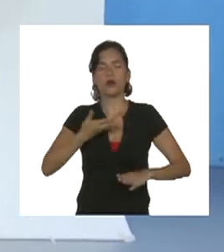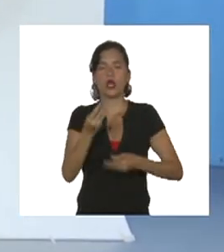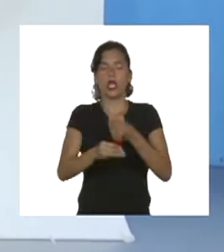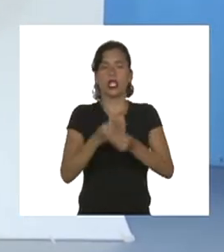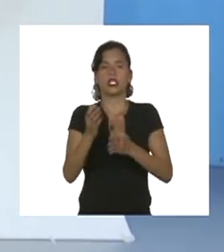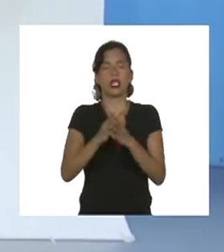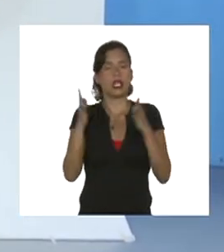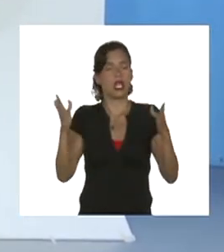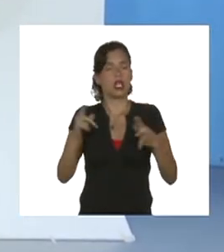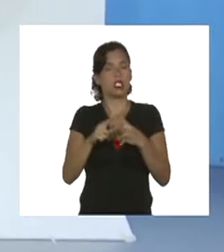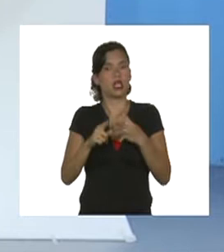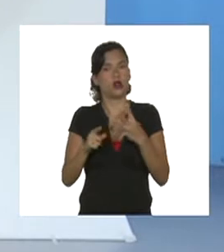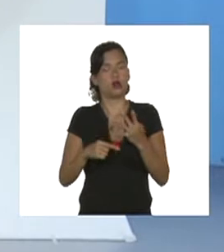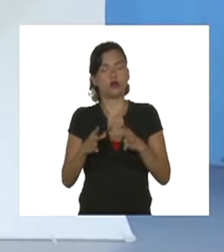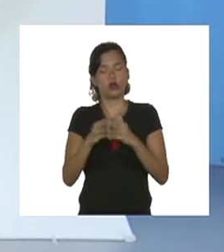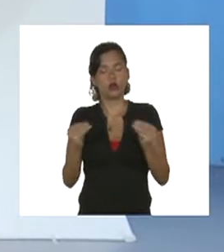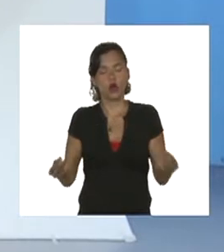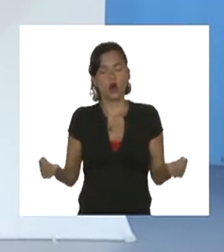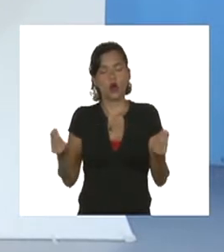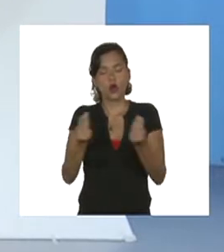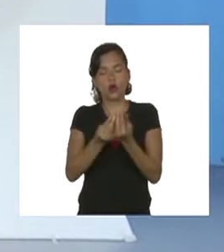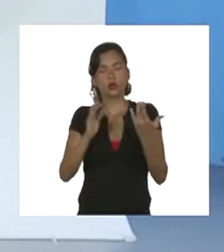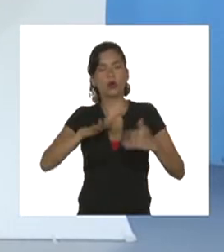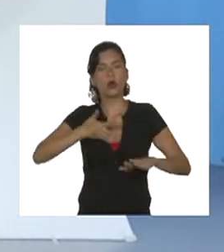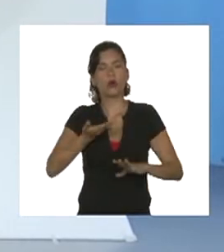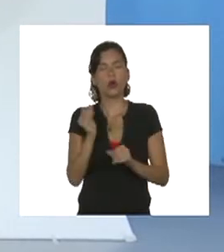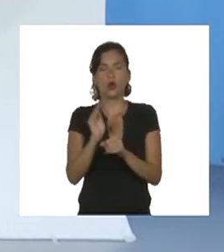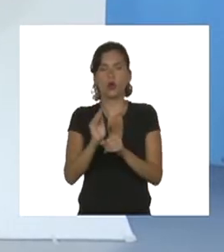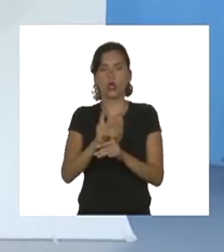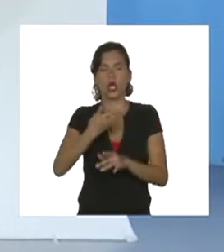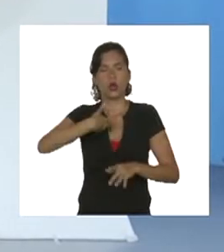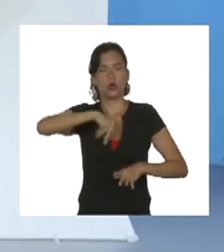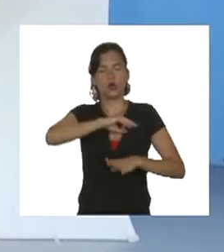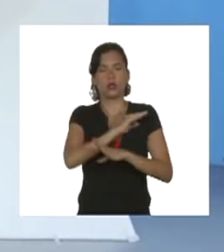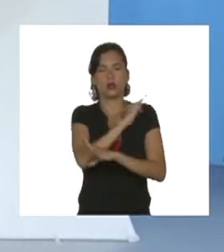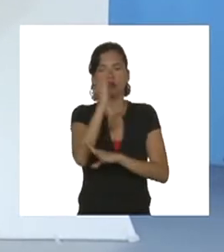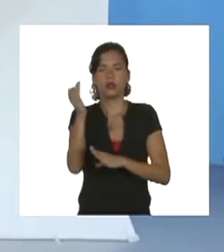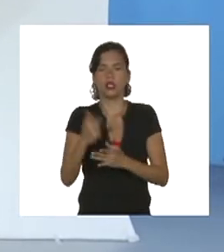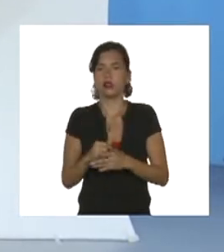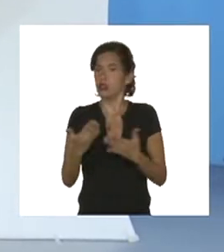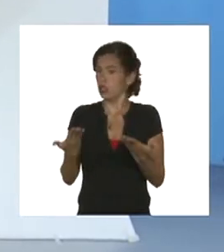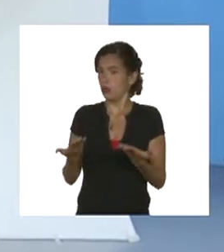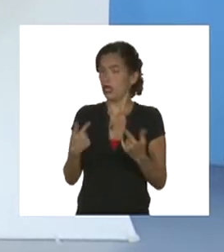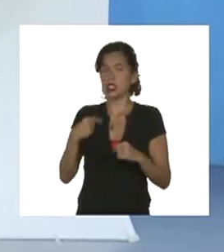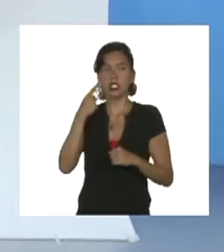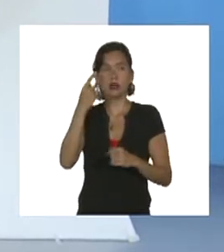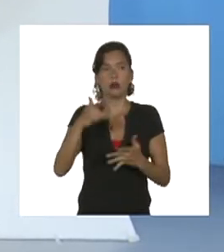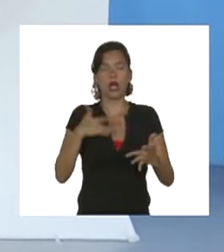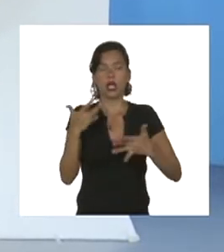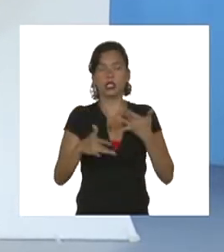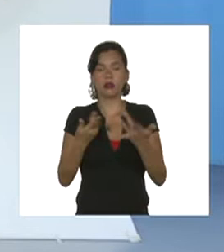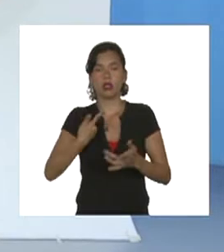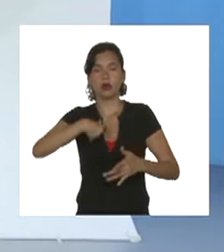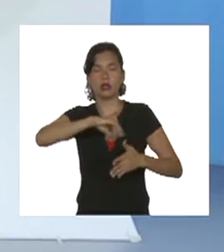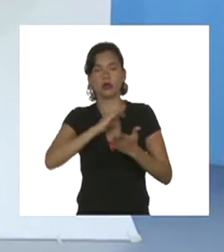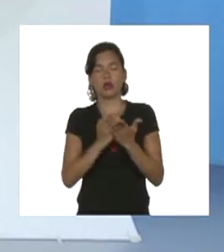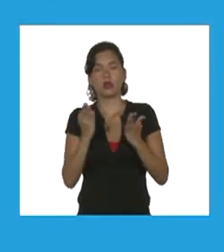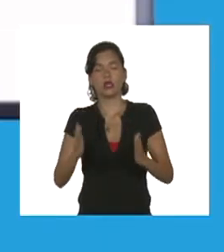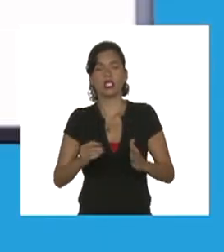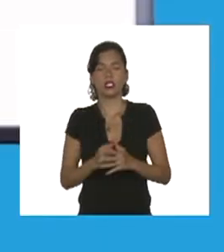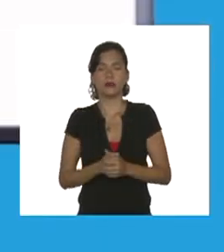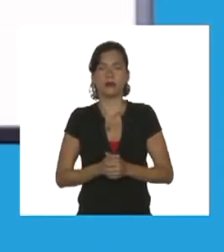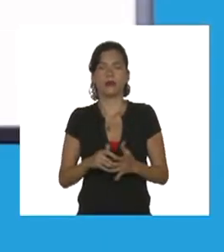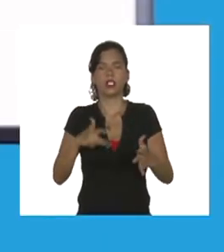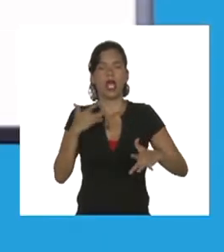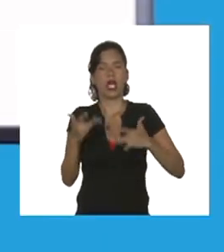cosas. Entre todos juntos, si aportamos, podemos conservar nuestro ambiente. Heiler, ¿te parece si vamos con las actividades de nuestros estudiantes? Por supuesto que